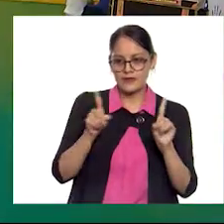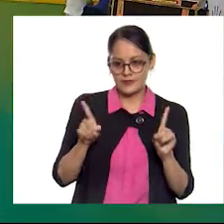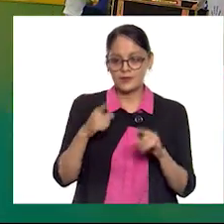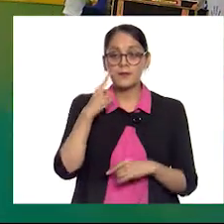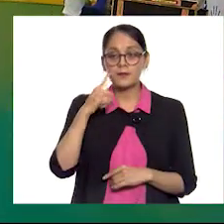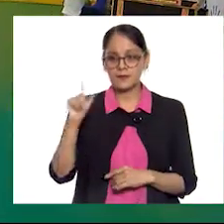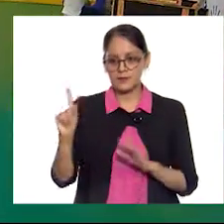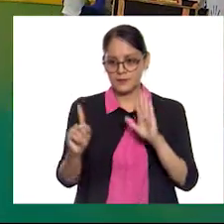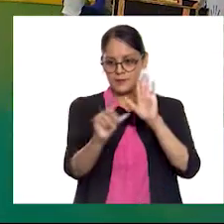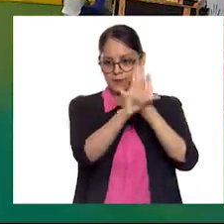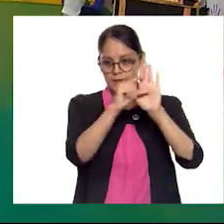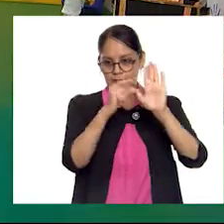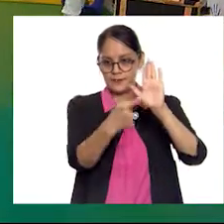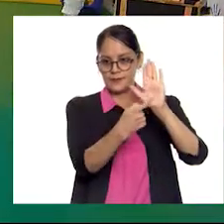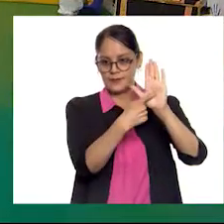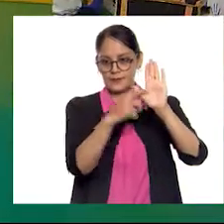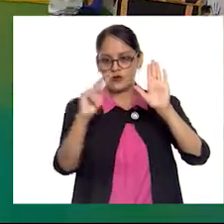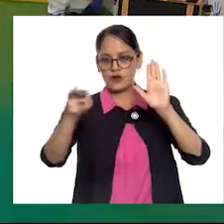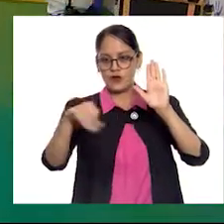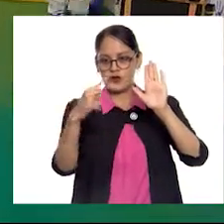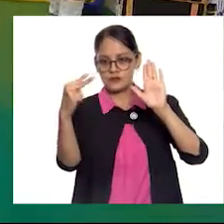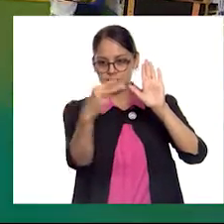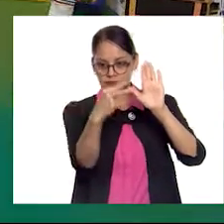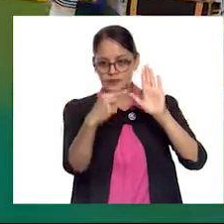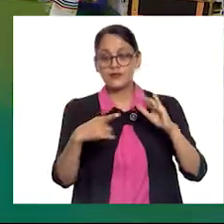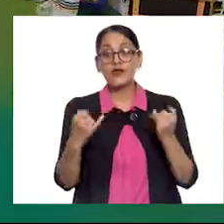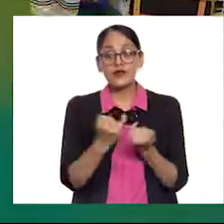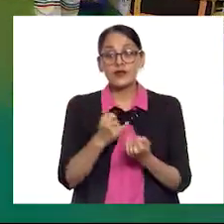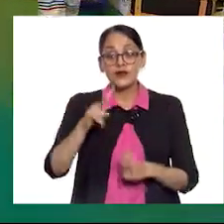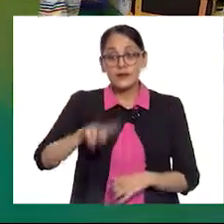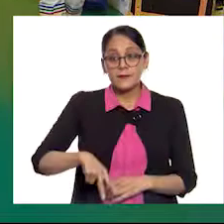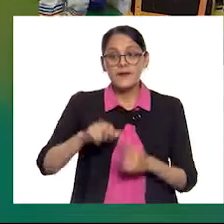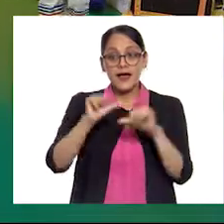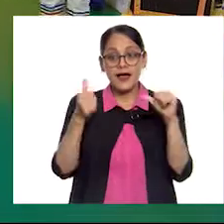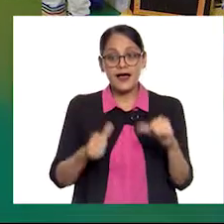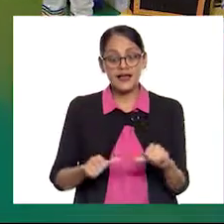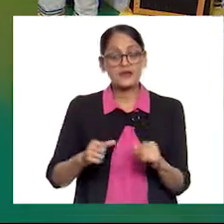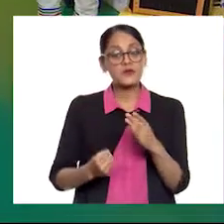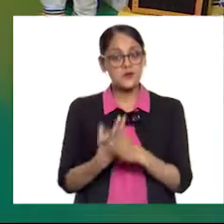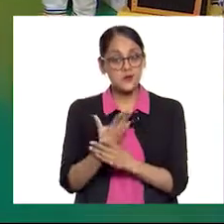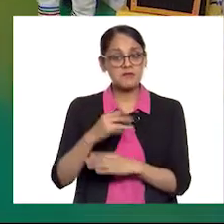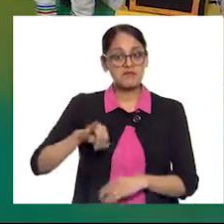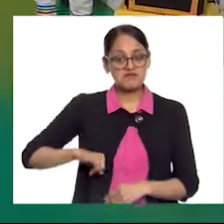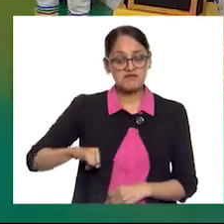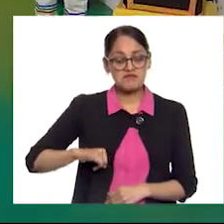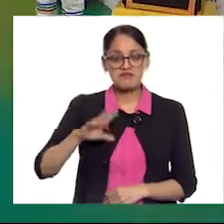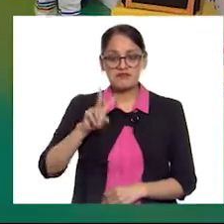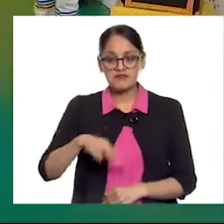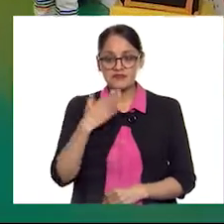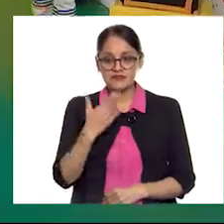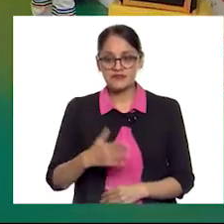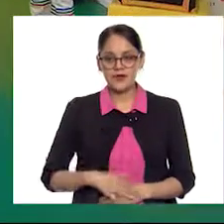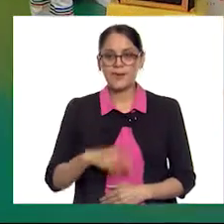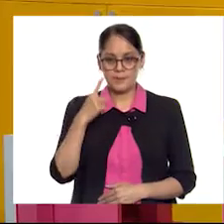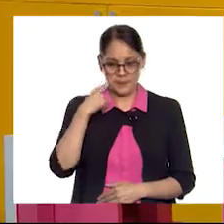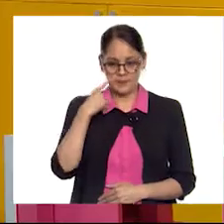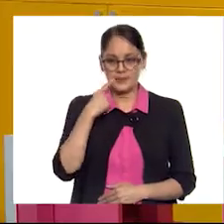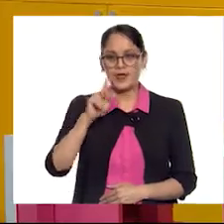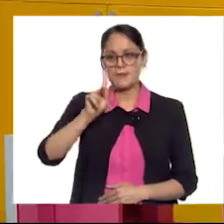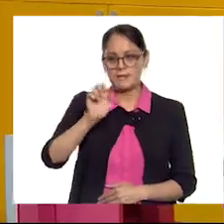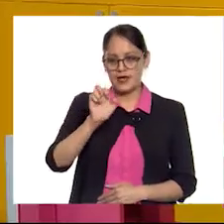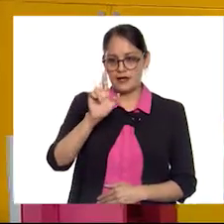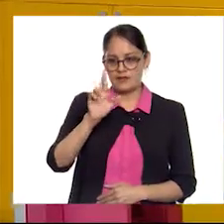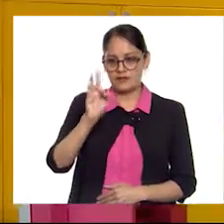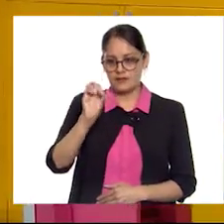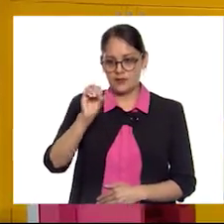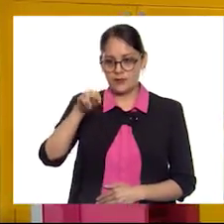todos. Me encantan estas clases de arte porque siempre descubrimos cosas nuevas y divertidas, ¿no? Así es. Y bueno, el performance, vamos a explicar.